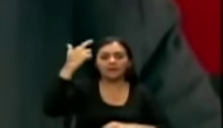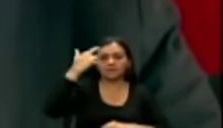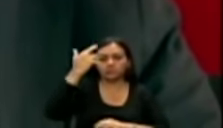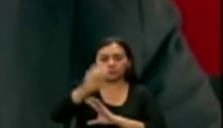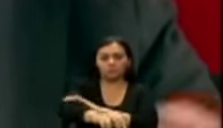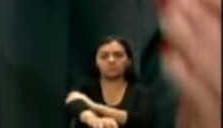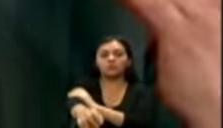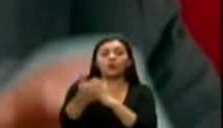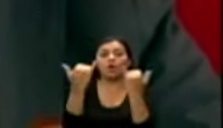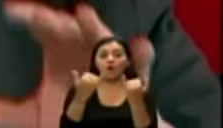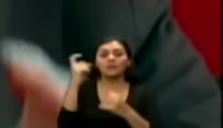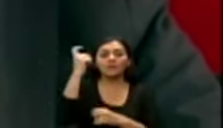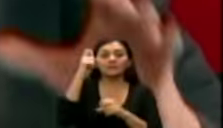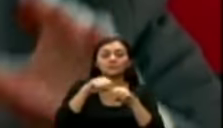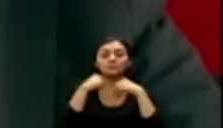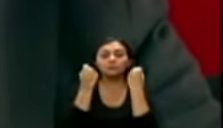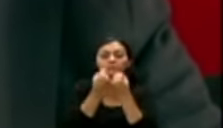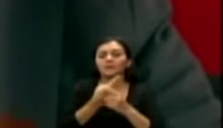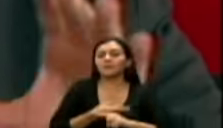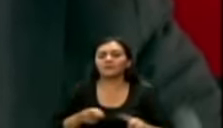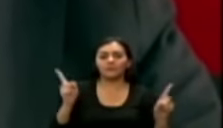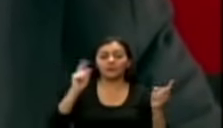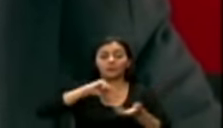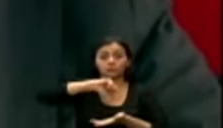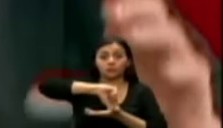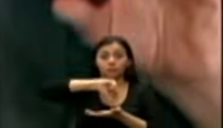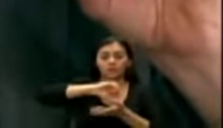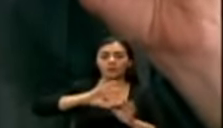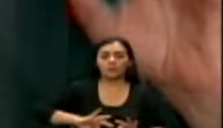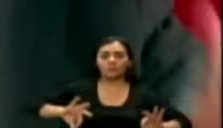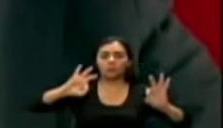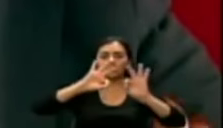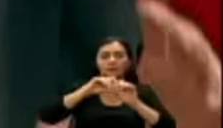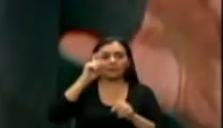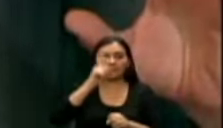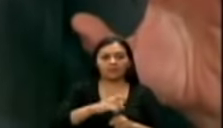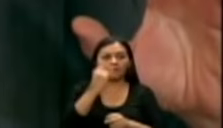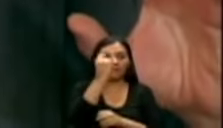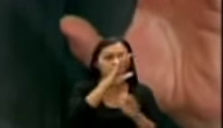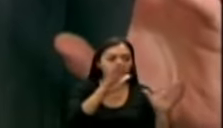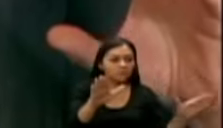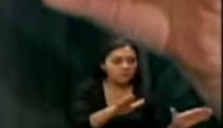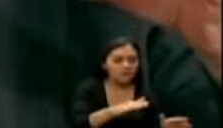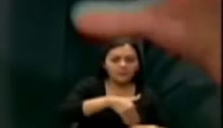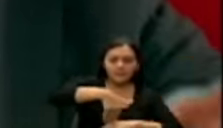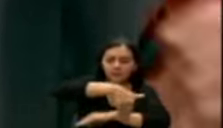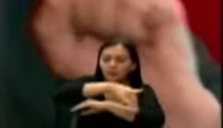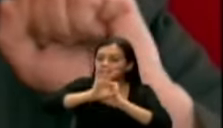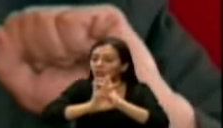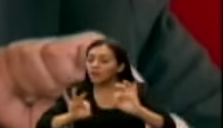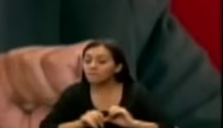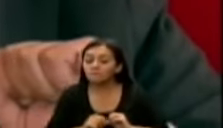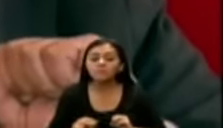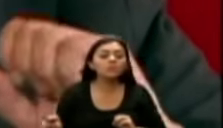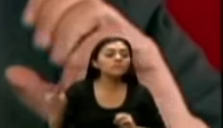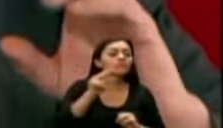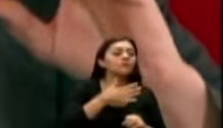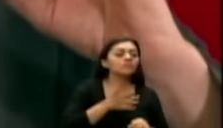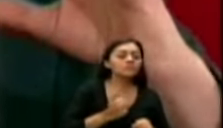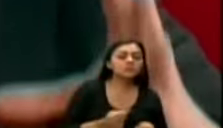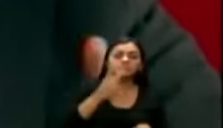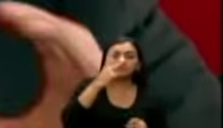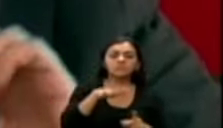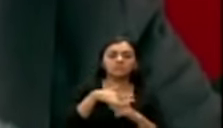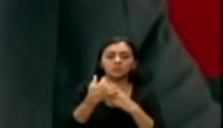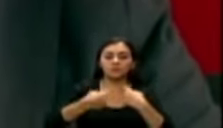han cambiado. Hoy a la persona que vive en una ciudad le importa que haya un espacio verde, le importa que su vereda esté en buenas condiciones, le importa tener un